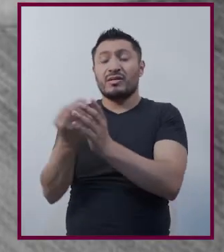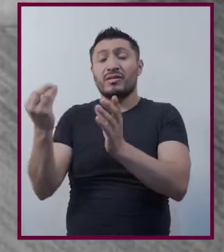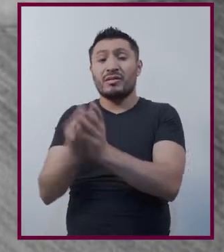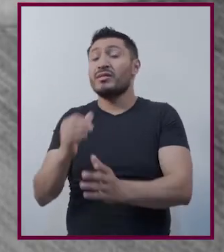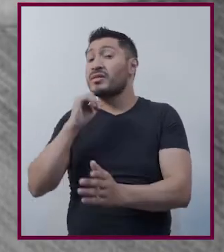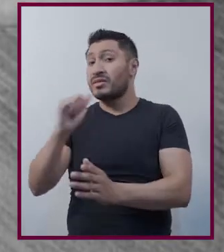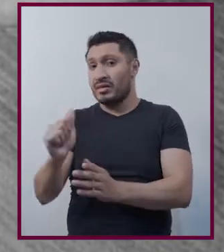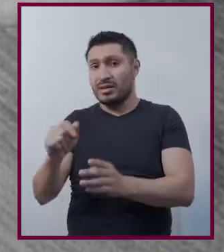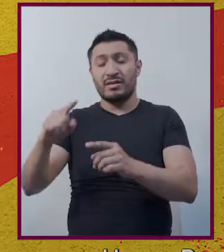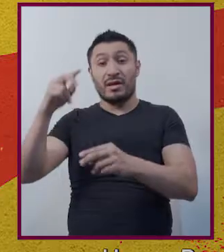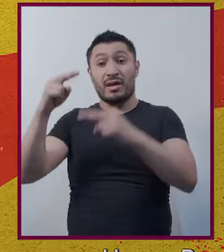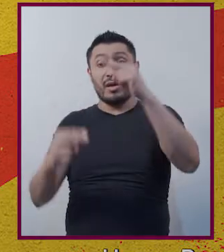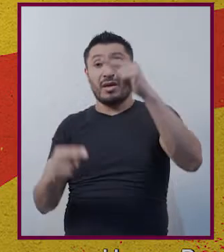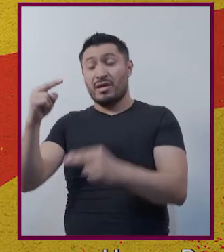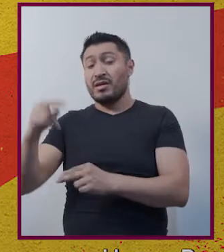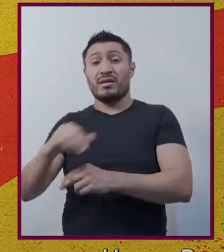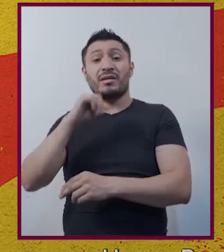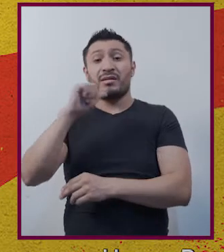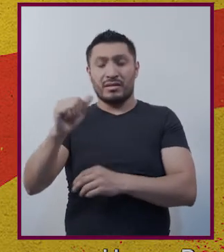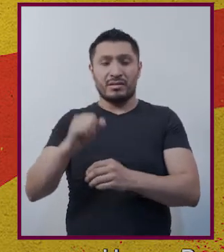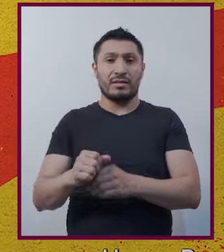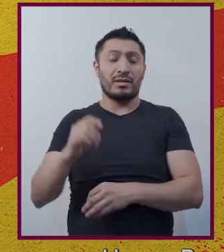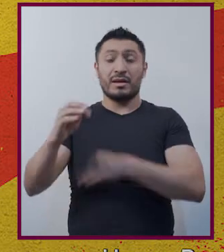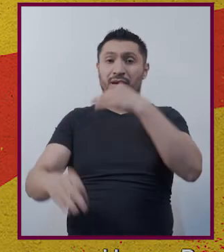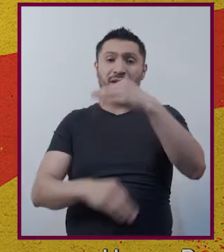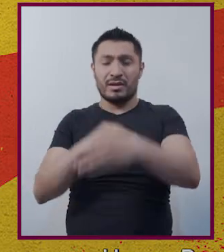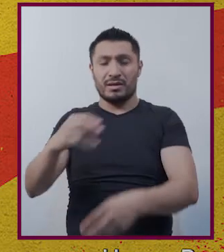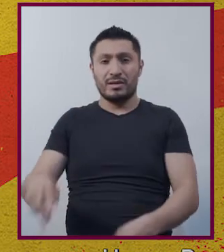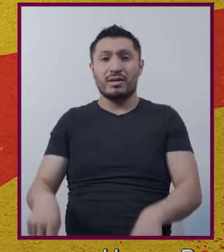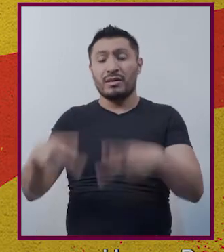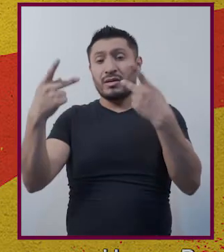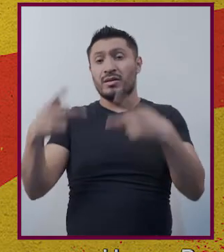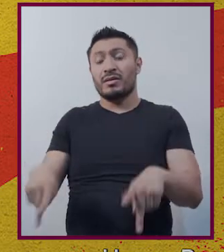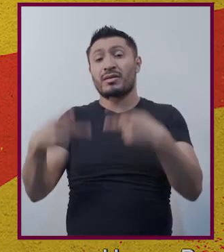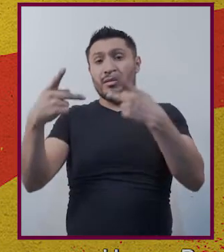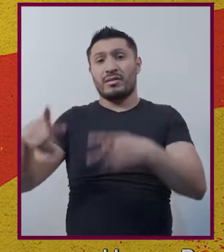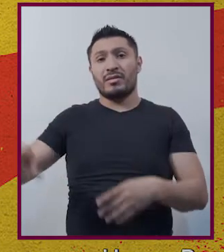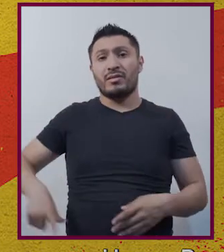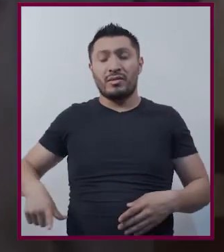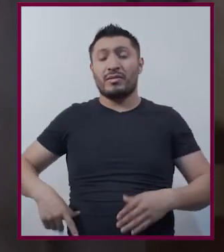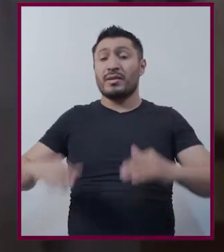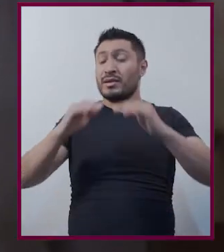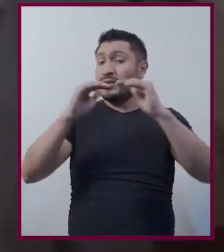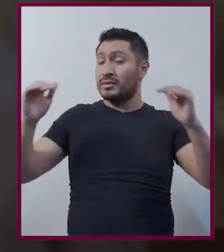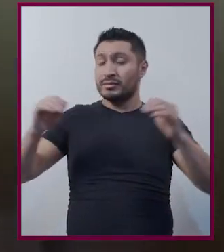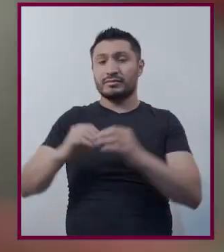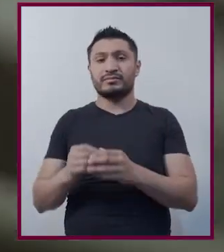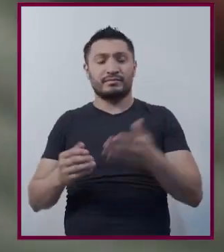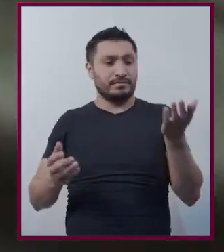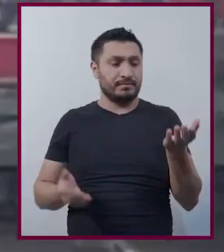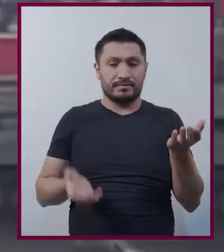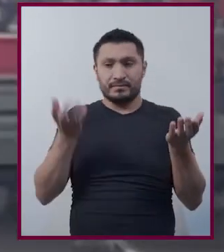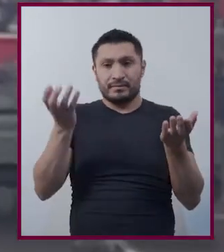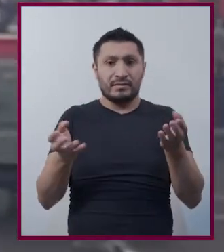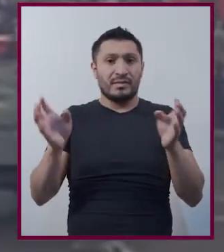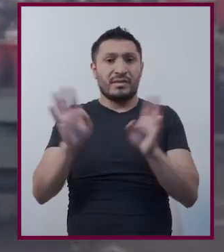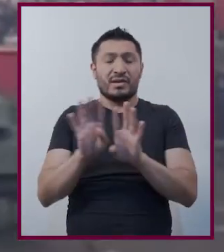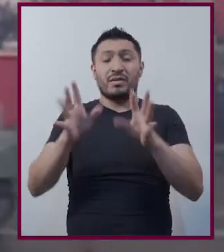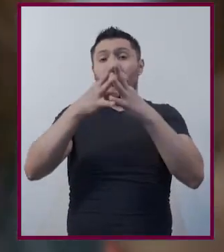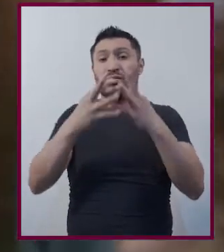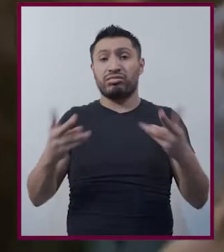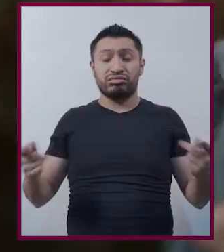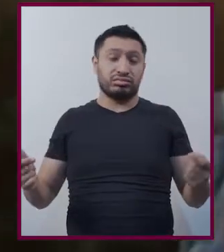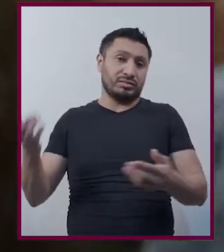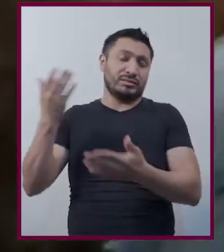ni diferencia de clases y con los medios de producción en manos de un Estado equitativo. Ambas sucumbieron a lo largo de la